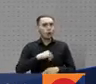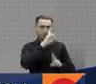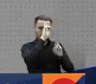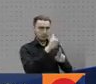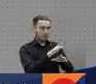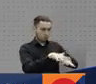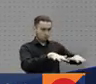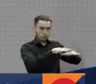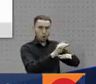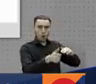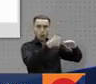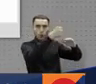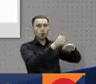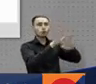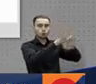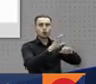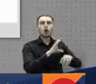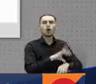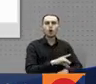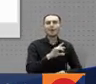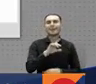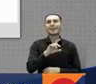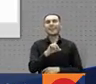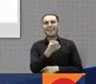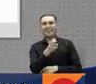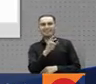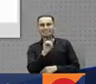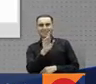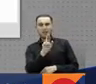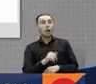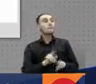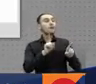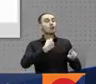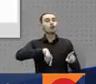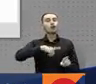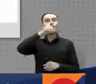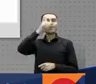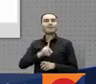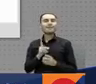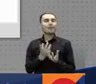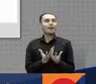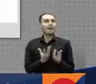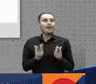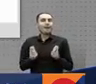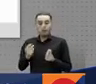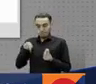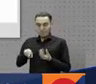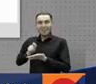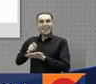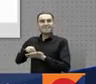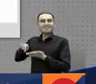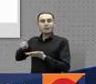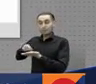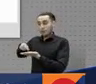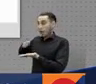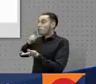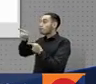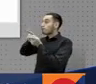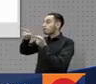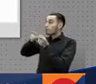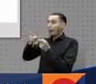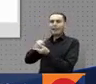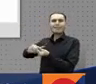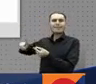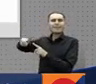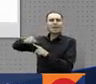director único del partido, doctor César Gaviria, pero tomamos la decisión los abajo firmantes en representación de muchos jóvenes